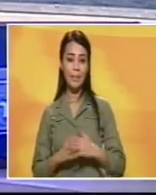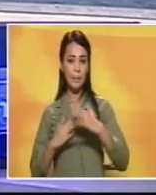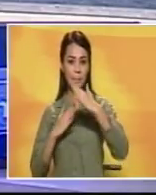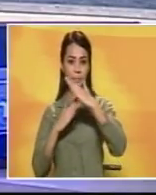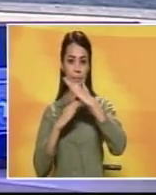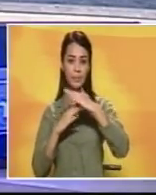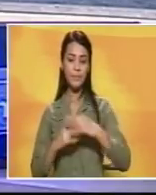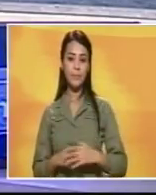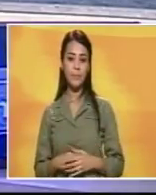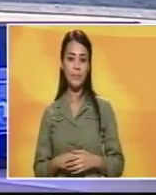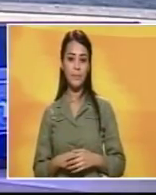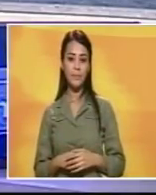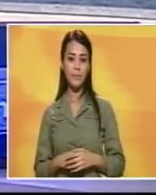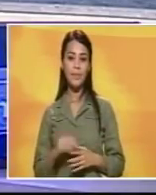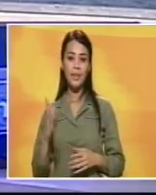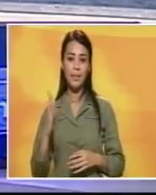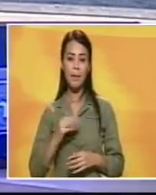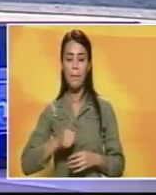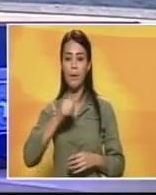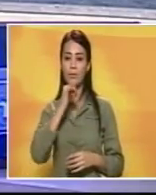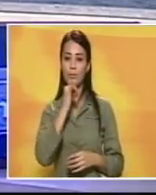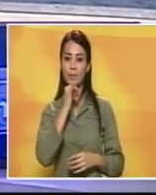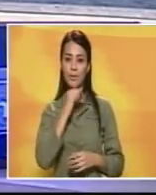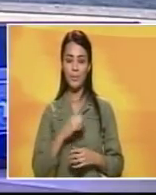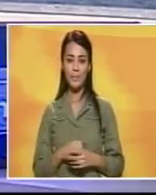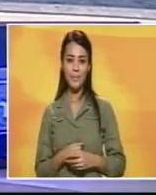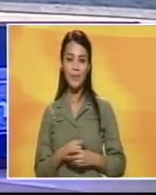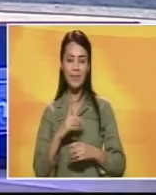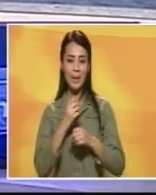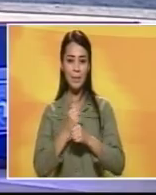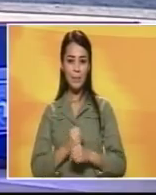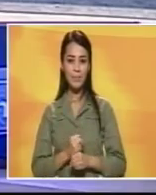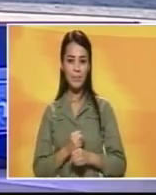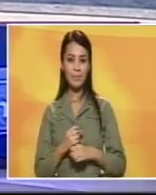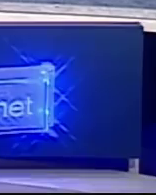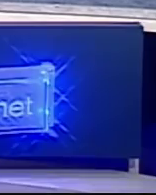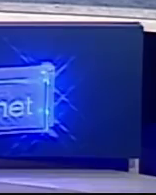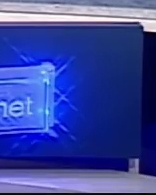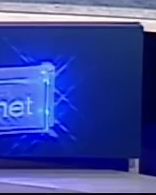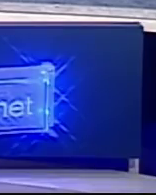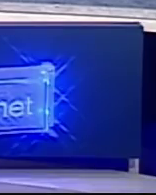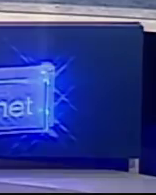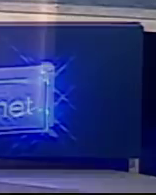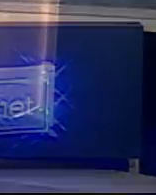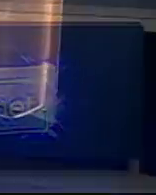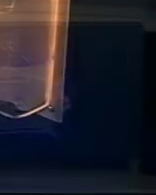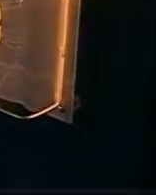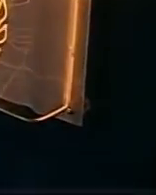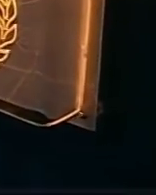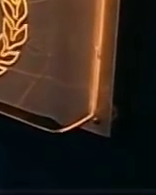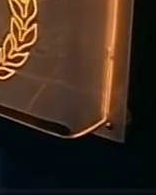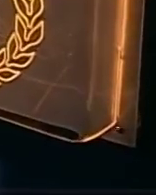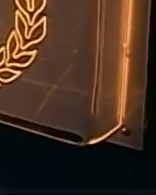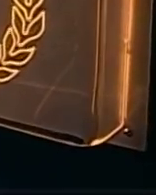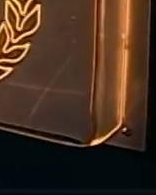una pausa. Al regreso tenemos más información para ustedes. Quédense con nosotros.